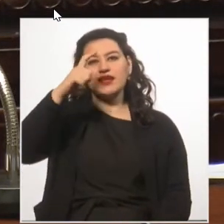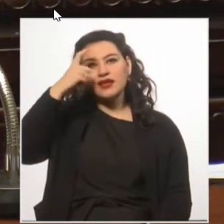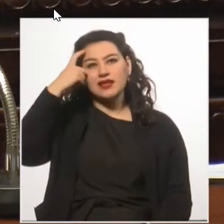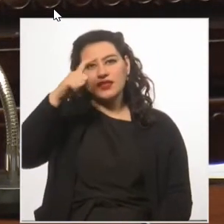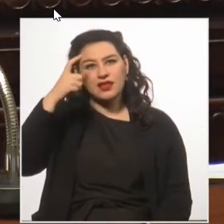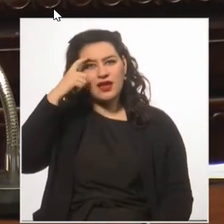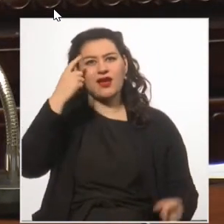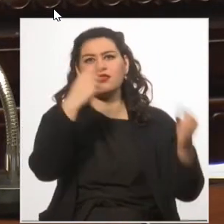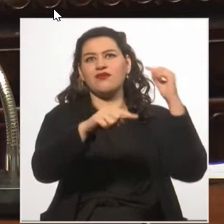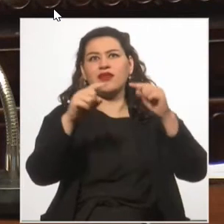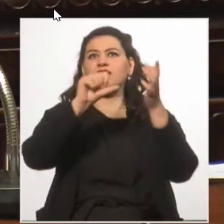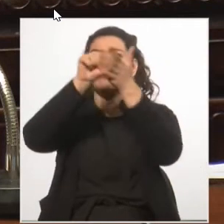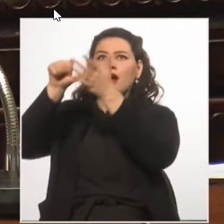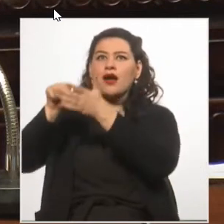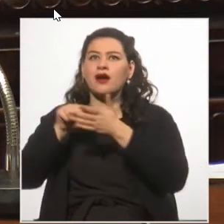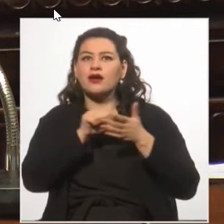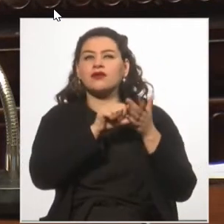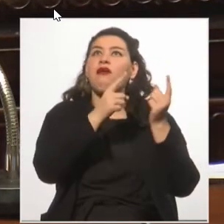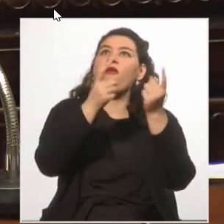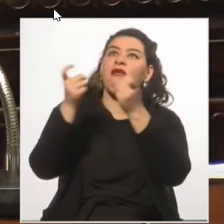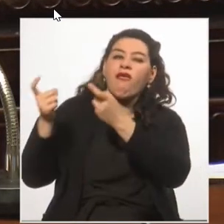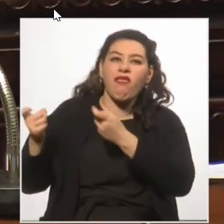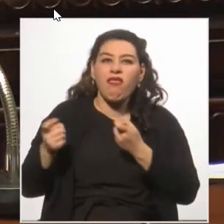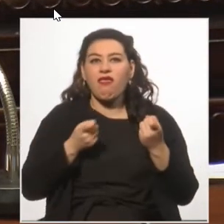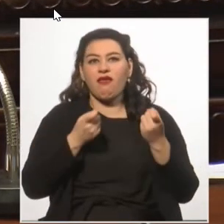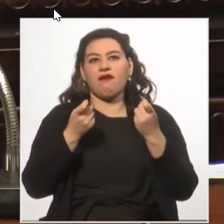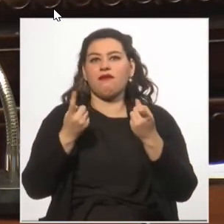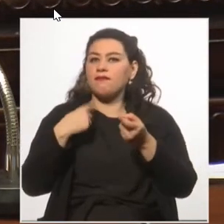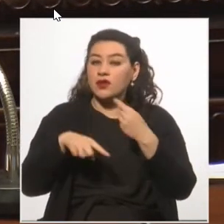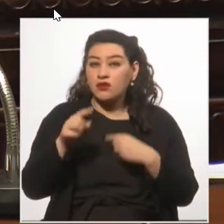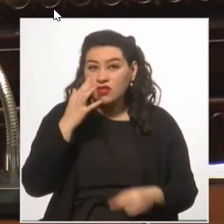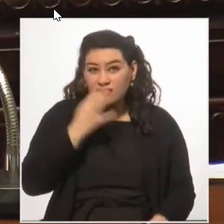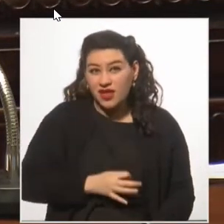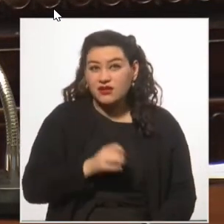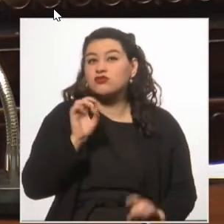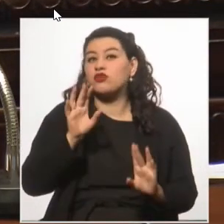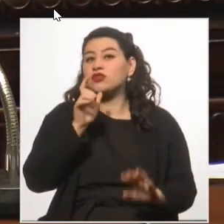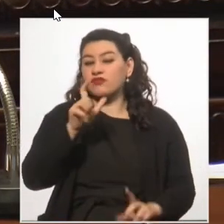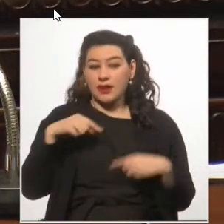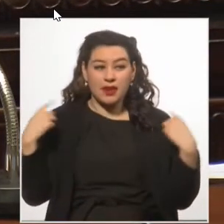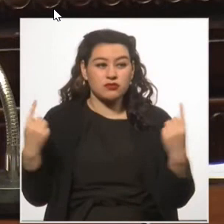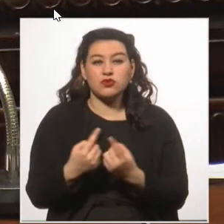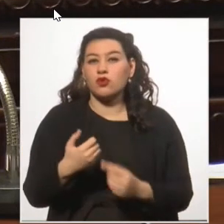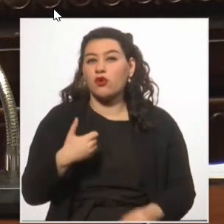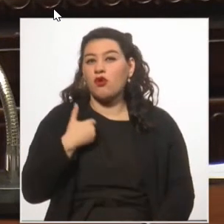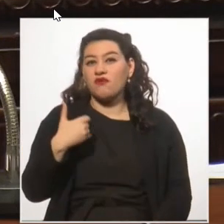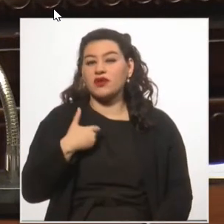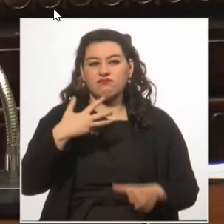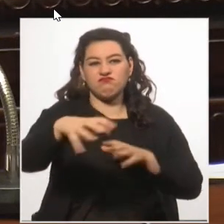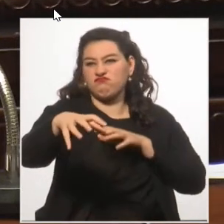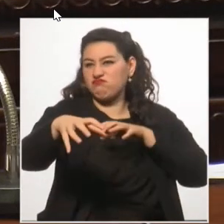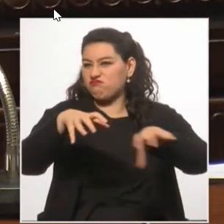de otras latitudes las que se siguen a pie juntillas, aunque solo signifiquen para nuestros jóvenes